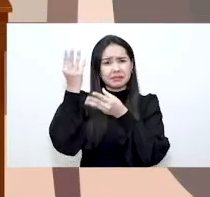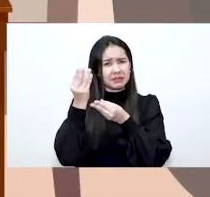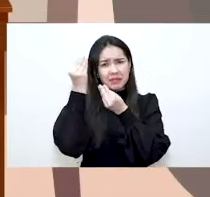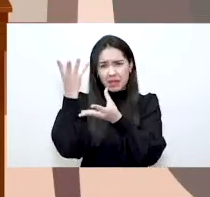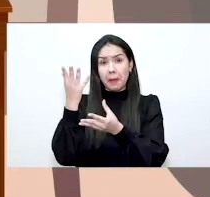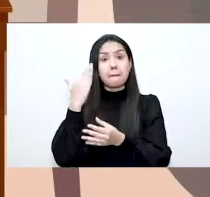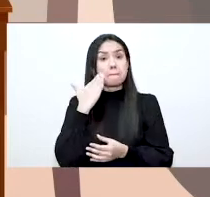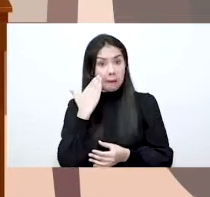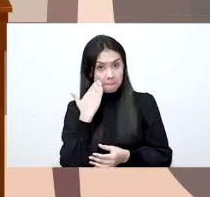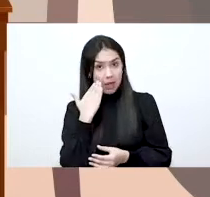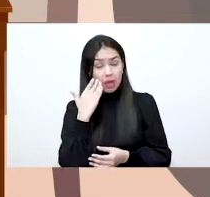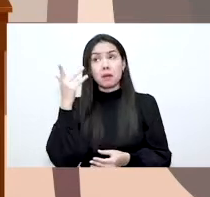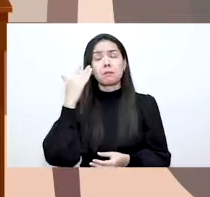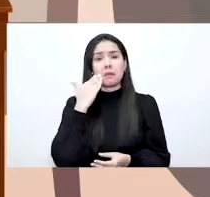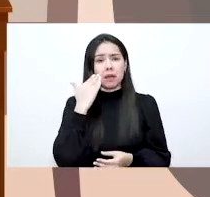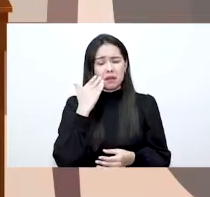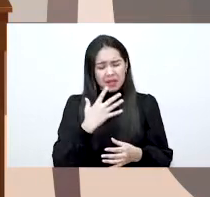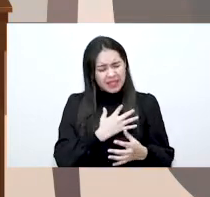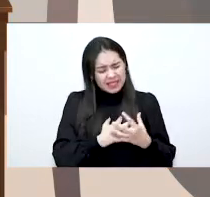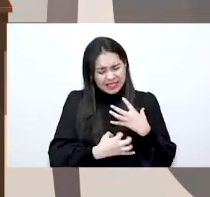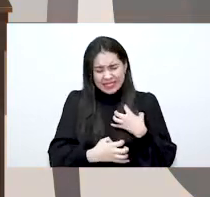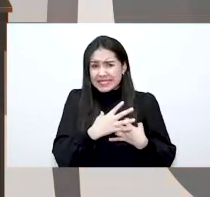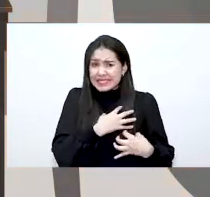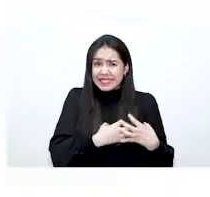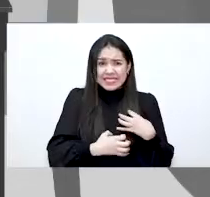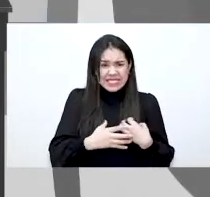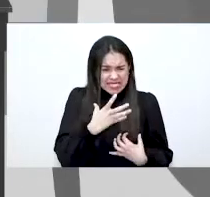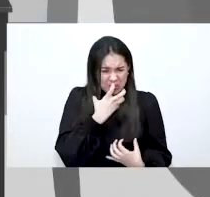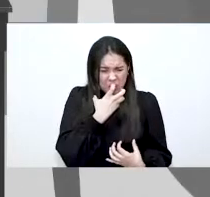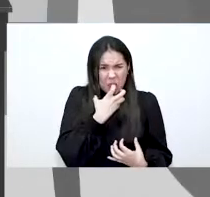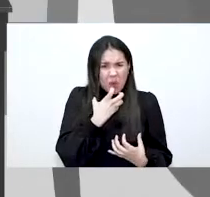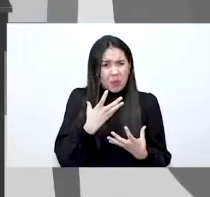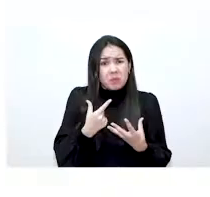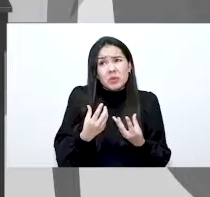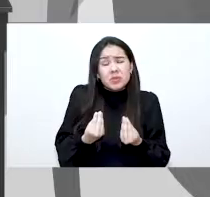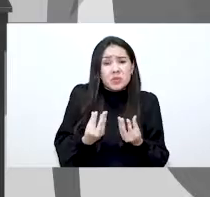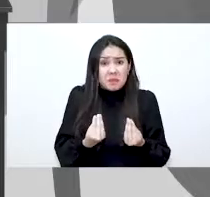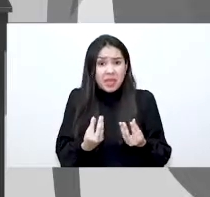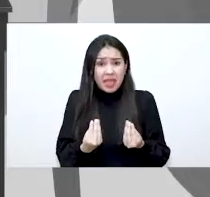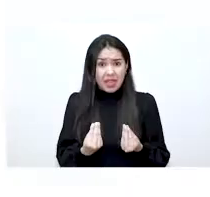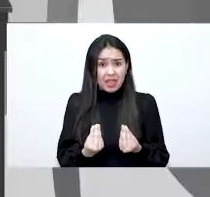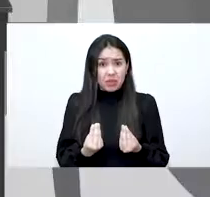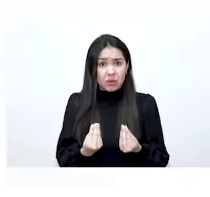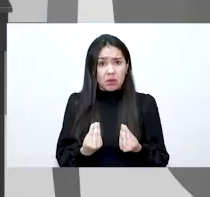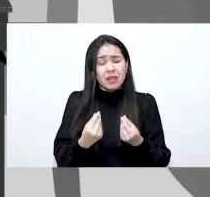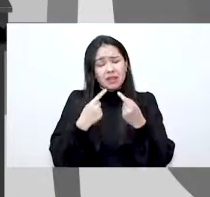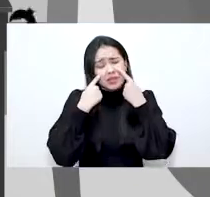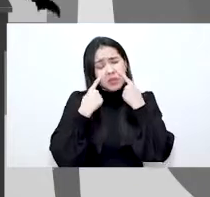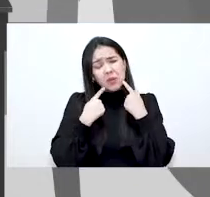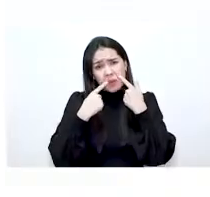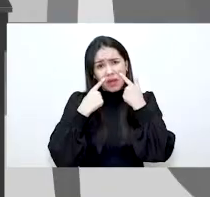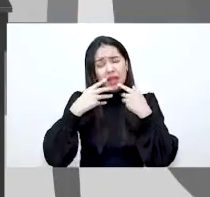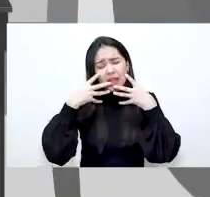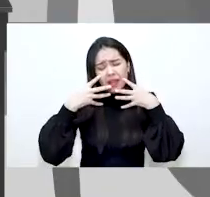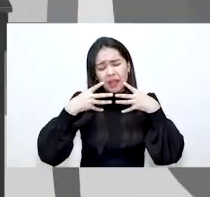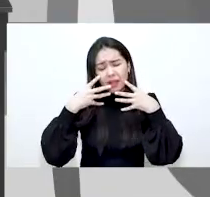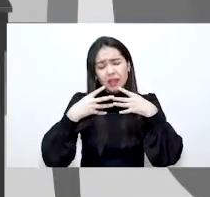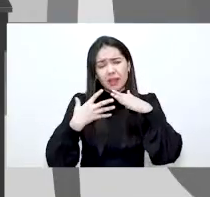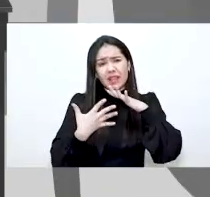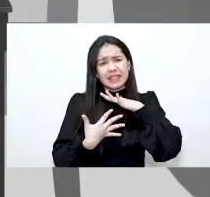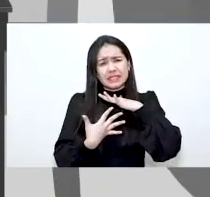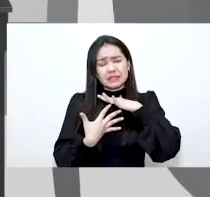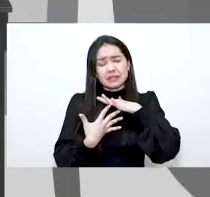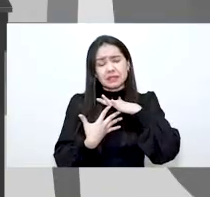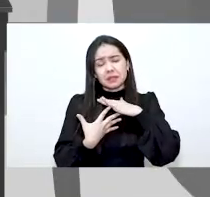José volvió a sentir lo mismo que ese día. Tristeza, enojo y miedo. También pudo llorar, y eso le ayudó